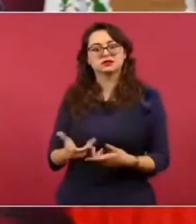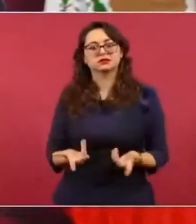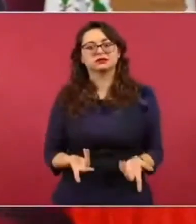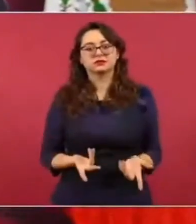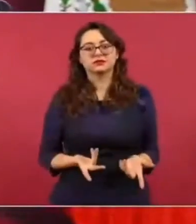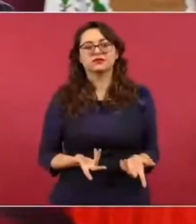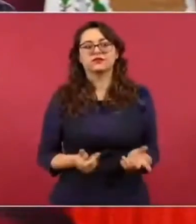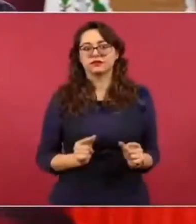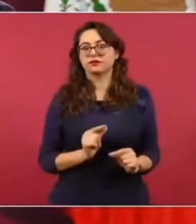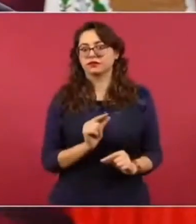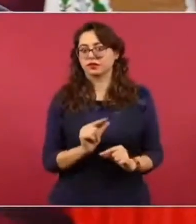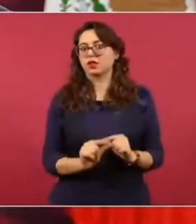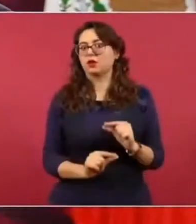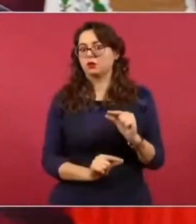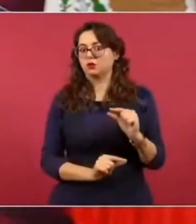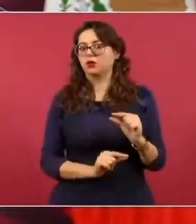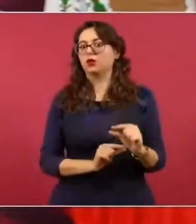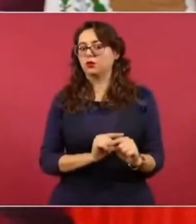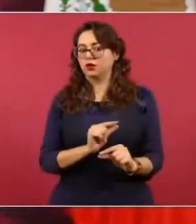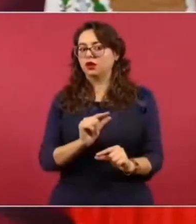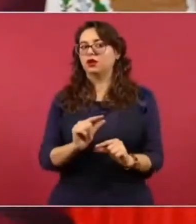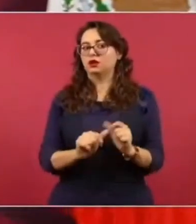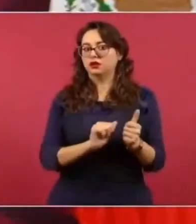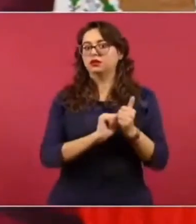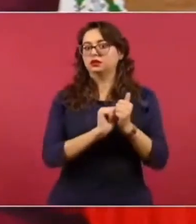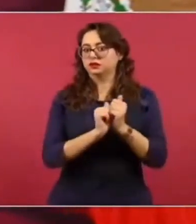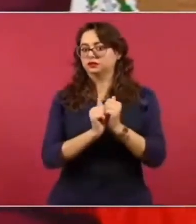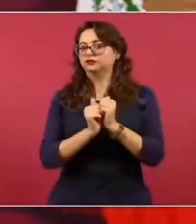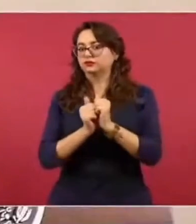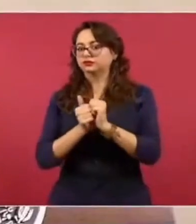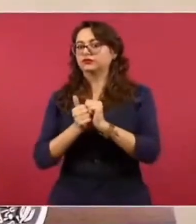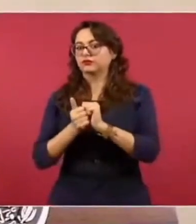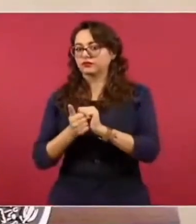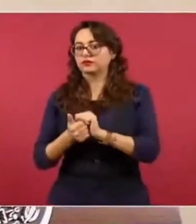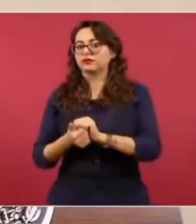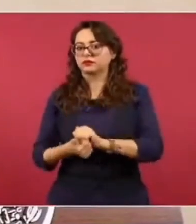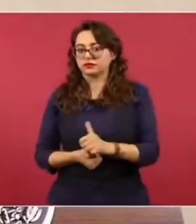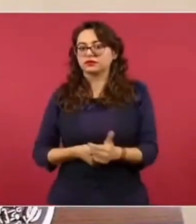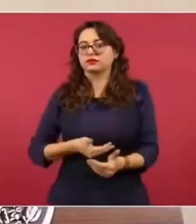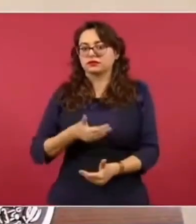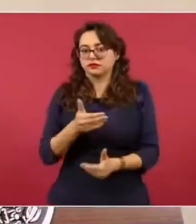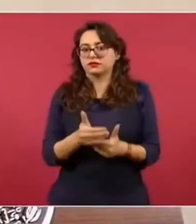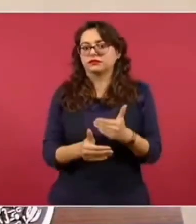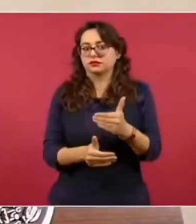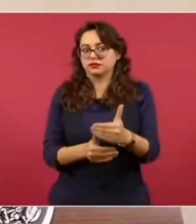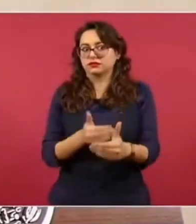Claro, ya van, ha ido cambiando, ya se ha avanzado,